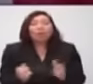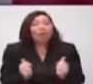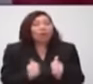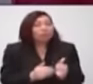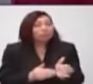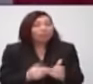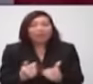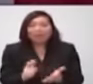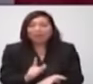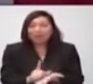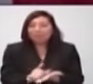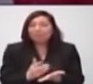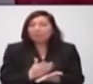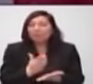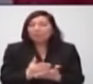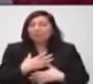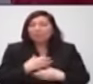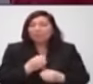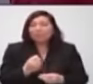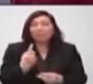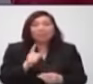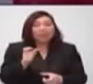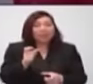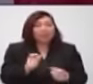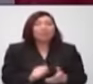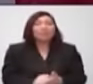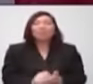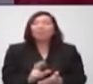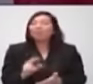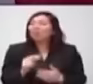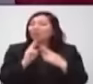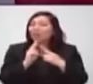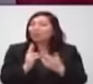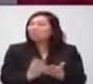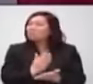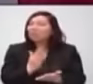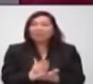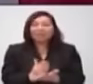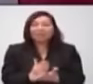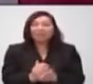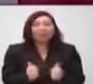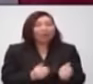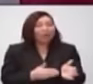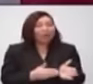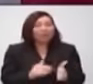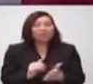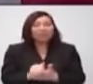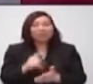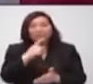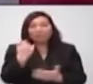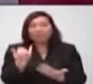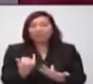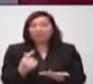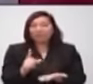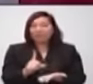congestión en la ciudad, de problemas de salud ambiental para la gente, y no resuelven el problema de la congestión, que es caótica en